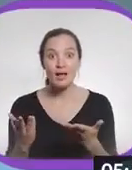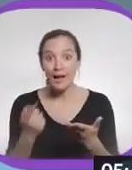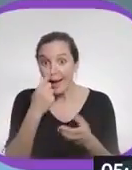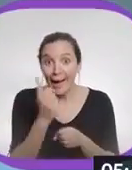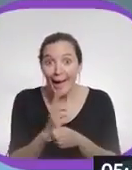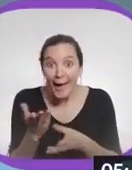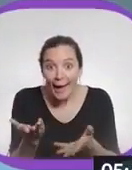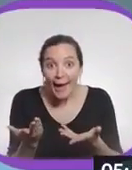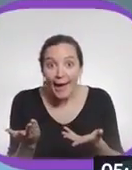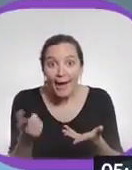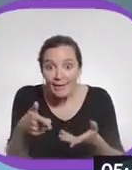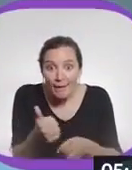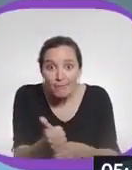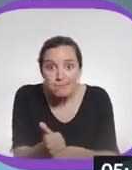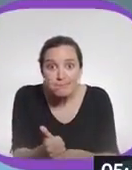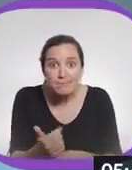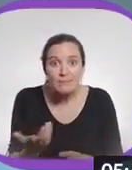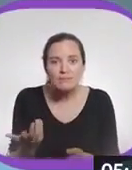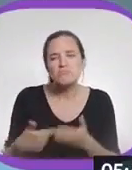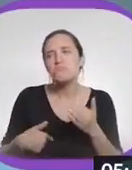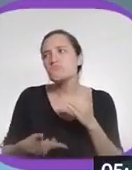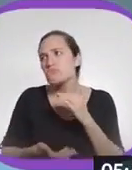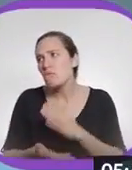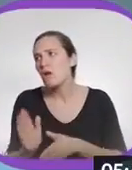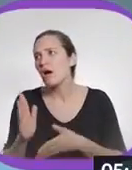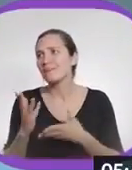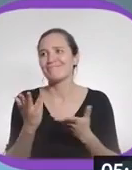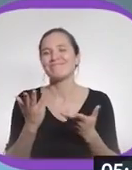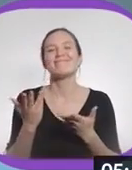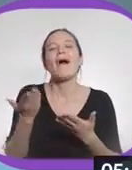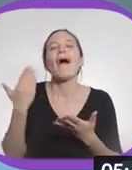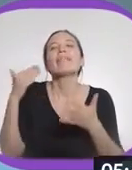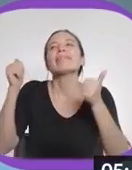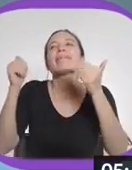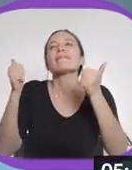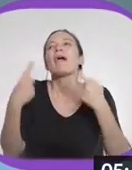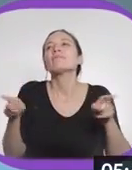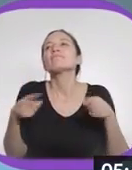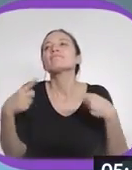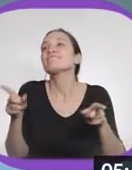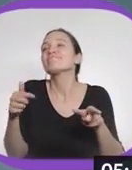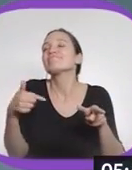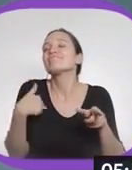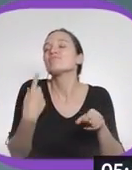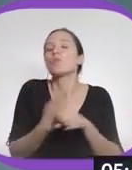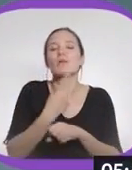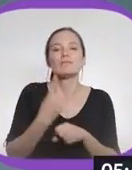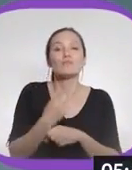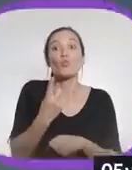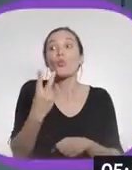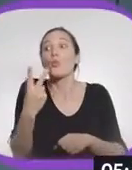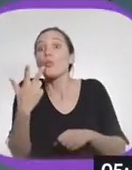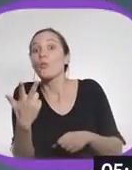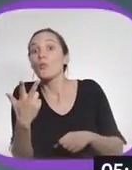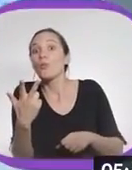¡Sparky! ¡Todavía estás aquí! Me fui, Timmy. Pero no podía irme sin despedirme con una canción. A la una,